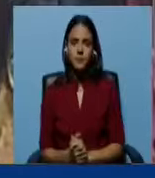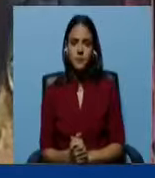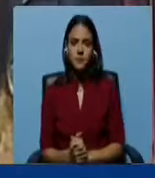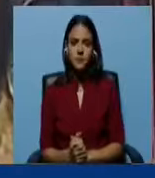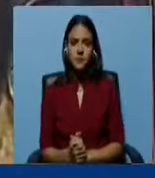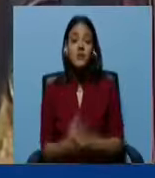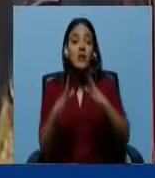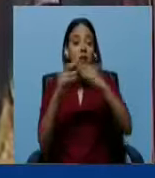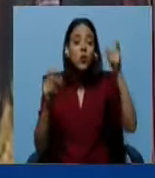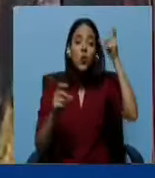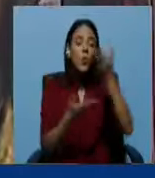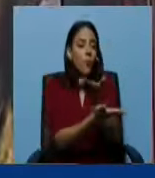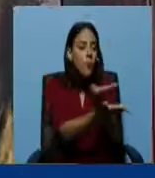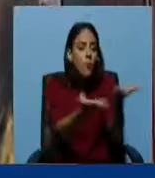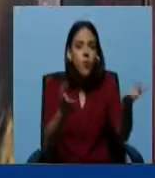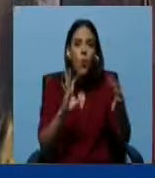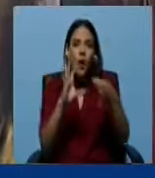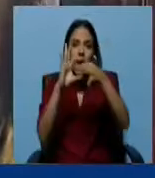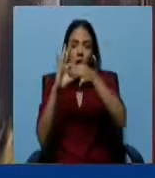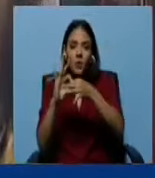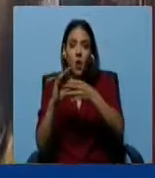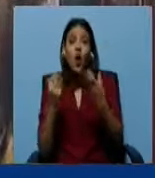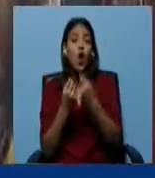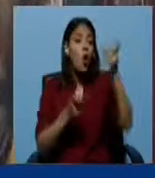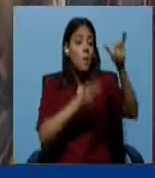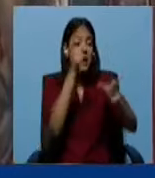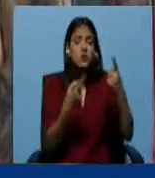de todo un pueblo, de unos libertadores